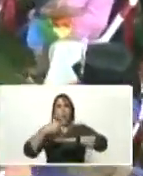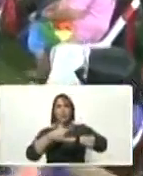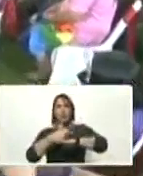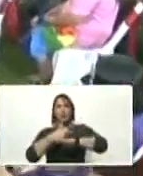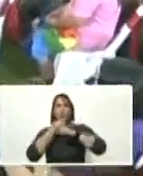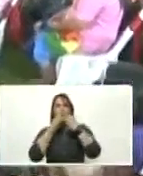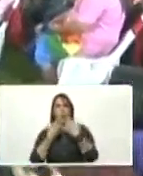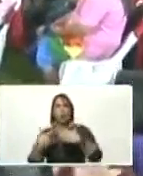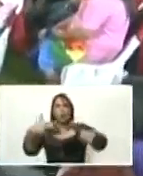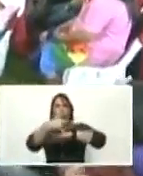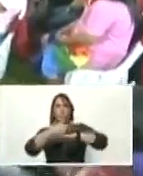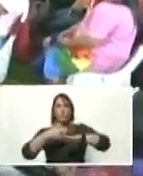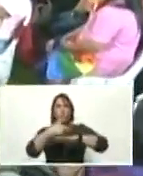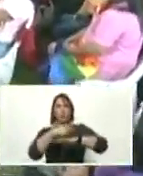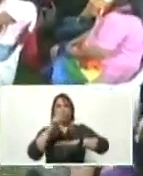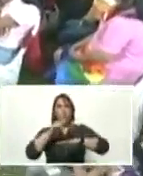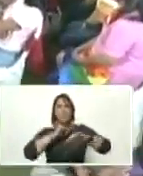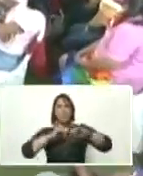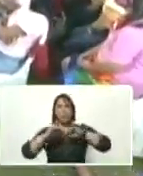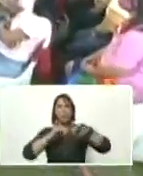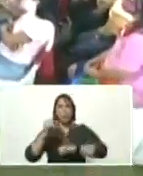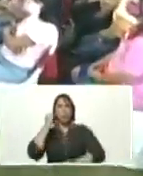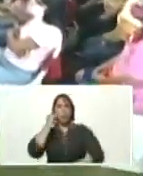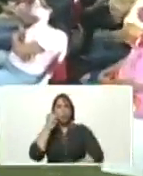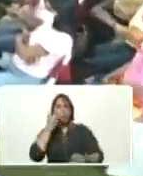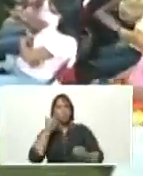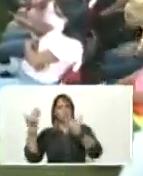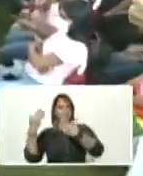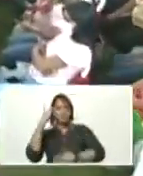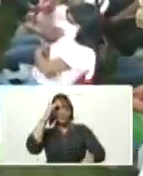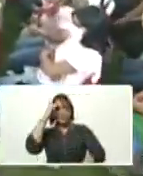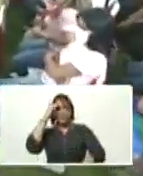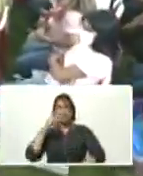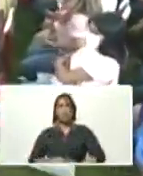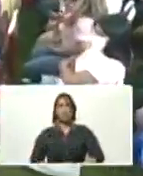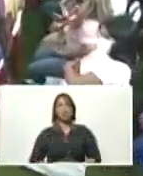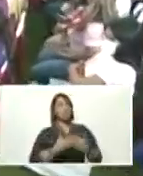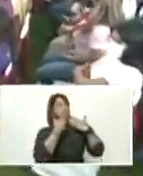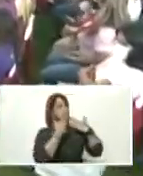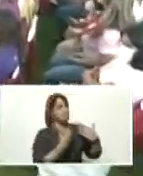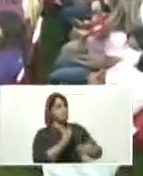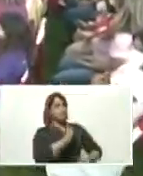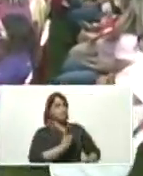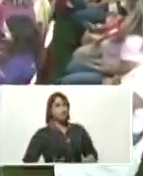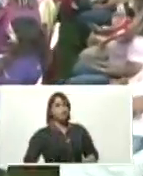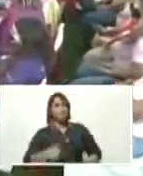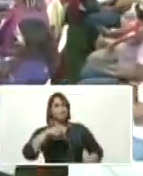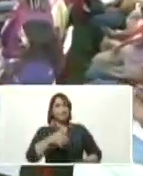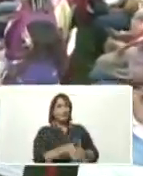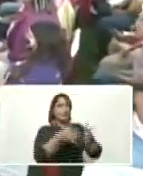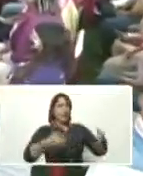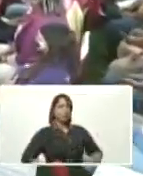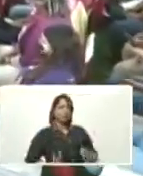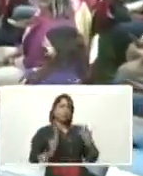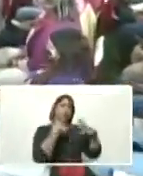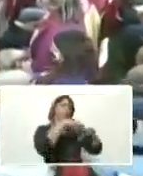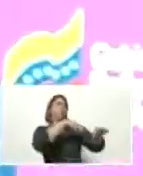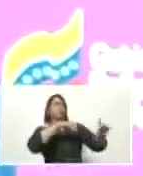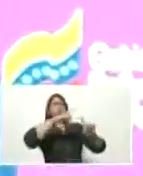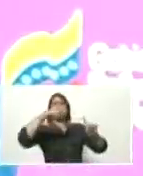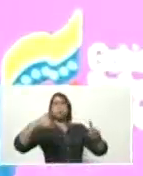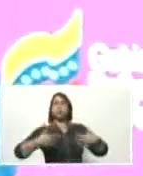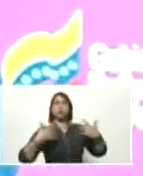buen gobierno y del movimiento de mujeres? Delcy Rodríguez. Gracias, presidente. Bueno, aquí hay una gran emoción. No